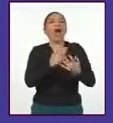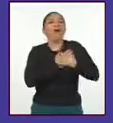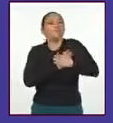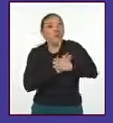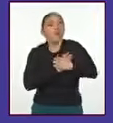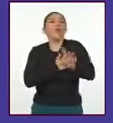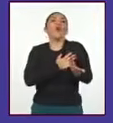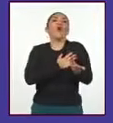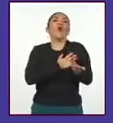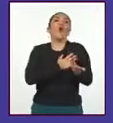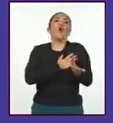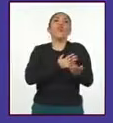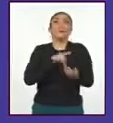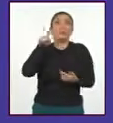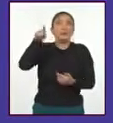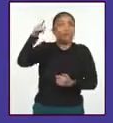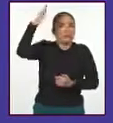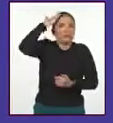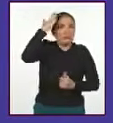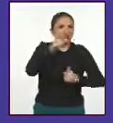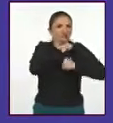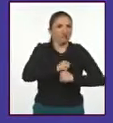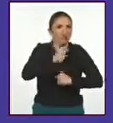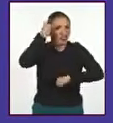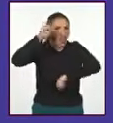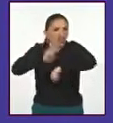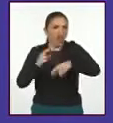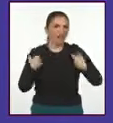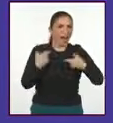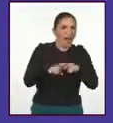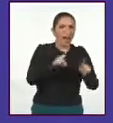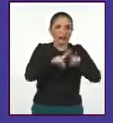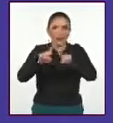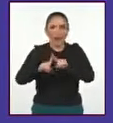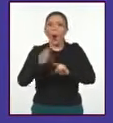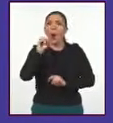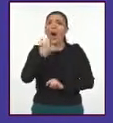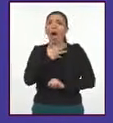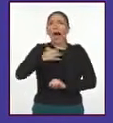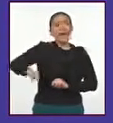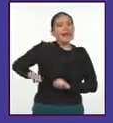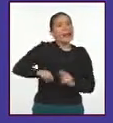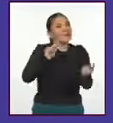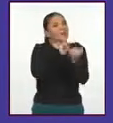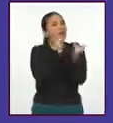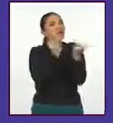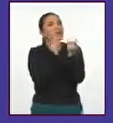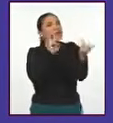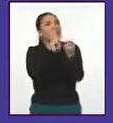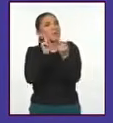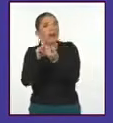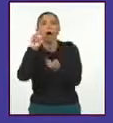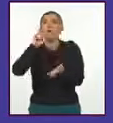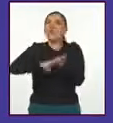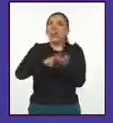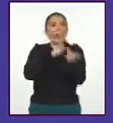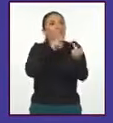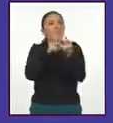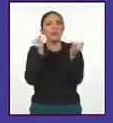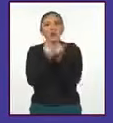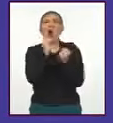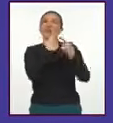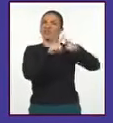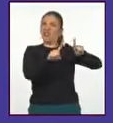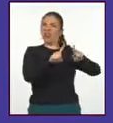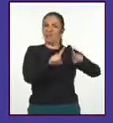con figuras de autoridad, se reconocen intereses similares o distintos a los de las demás personas. Hay muchos